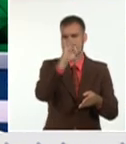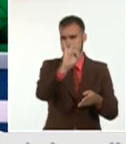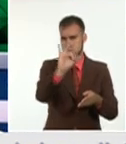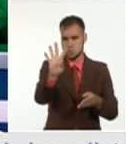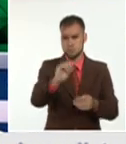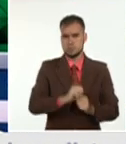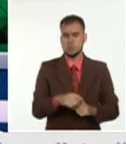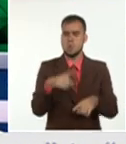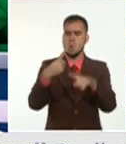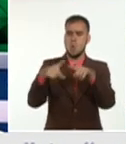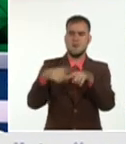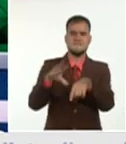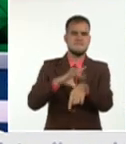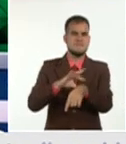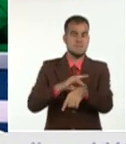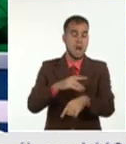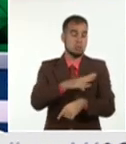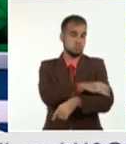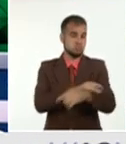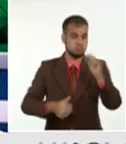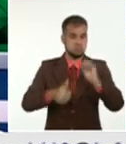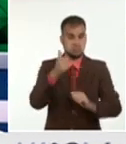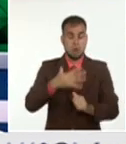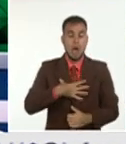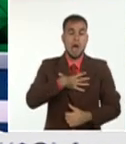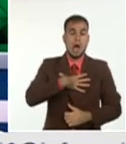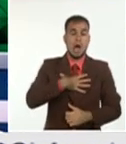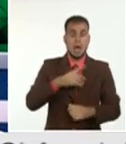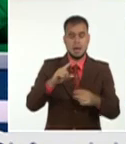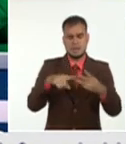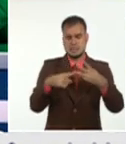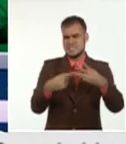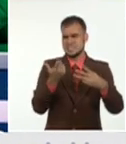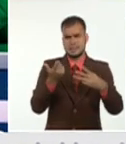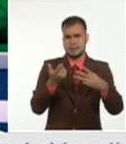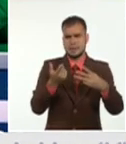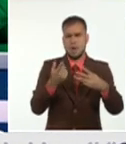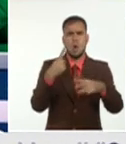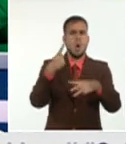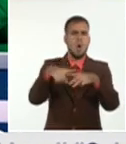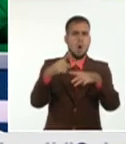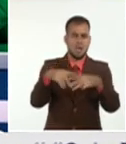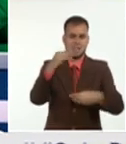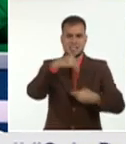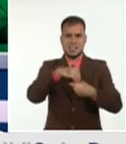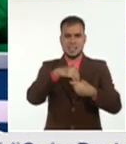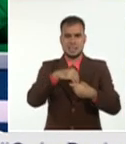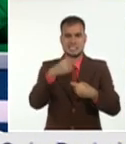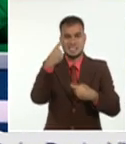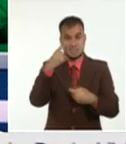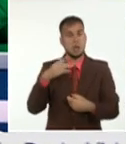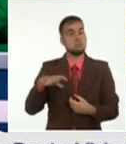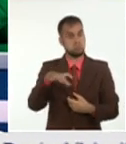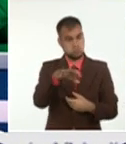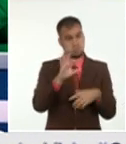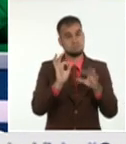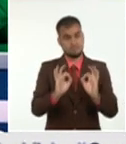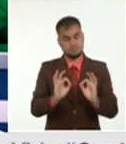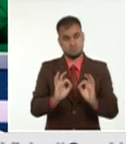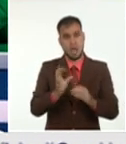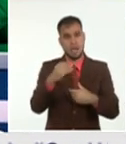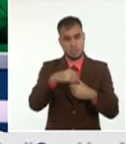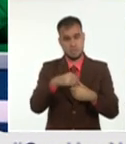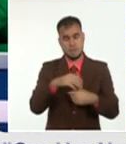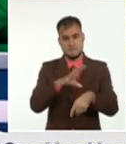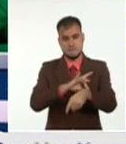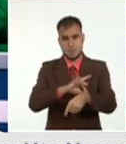arterial, asma bronquial, fibrilación auricular permanente y un carcinoma que también presentaba.